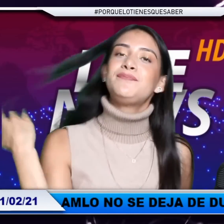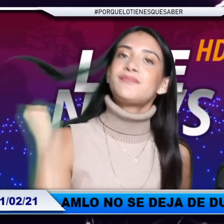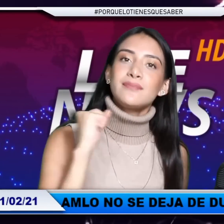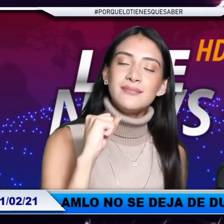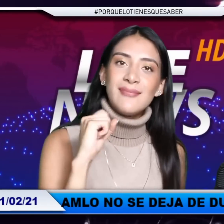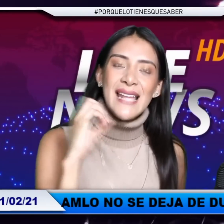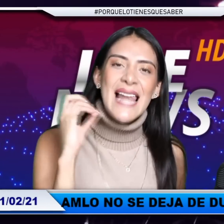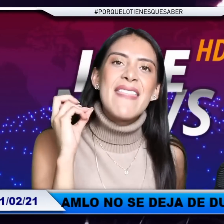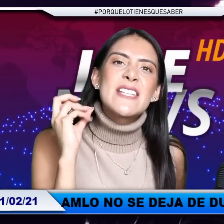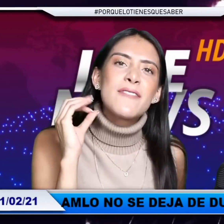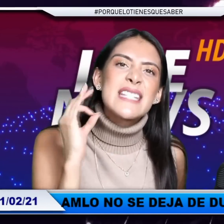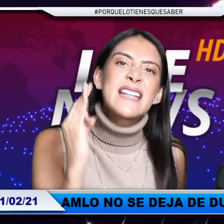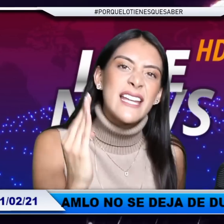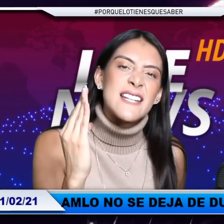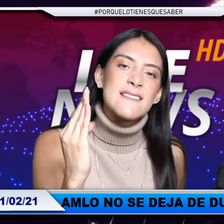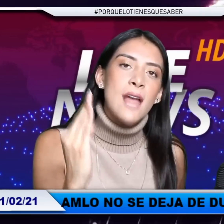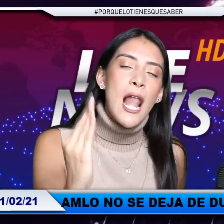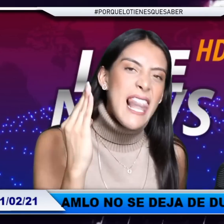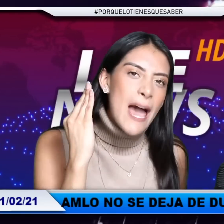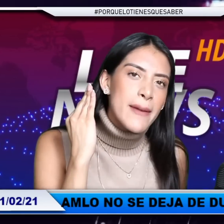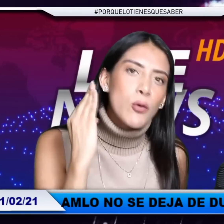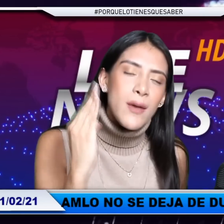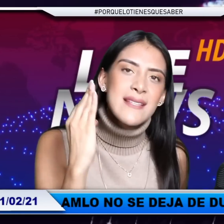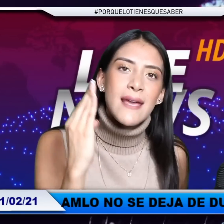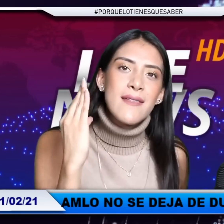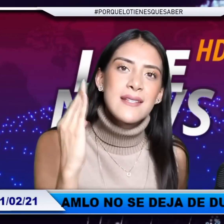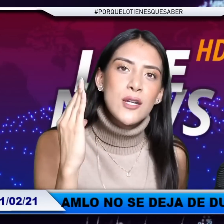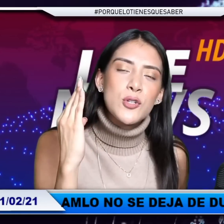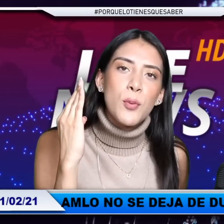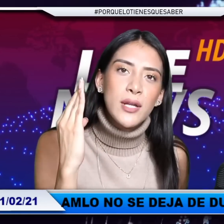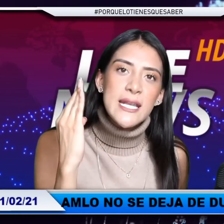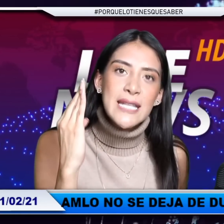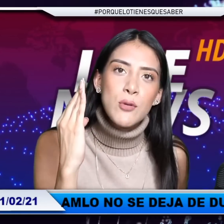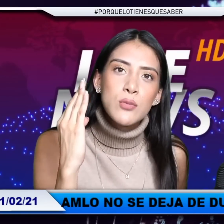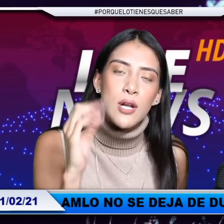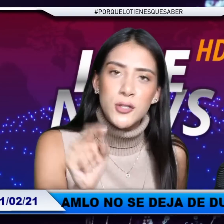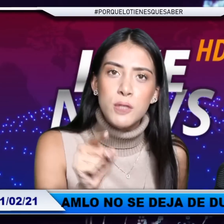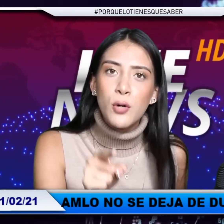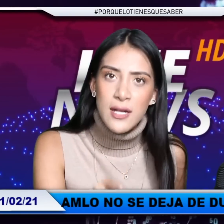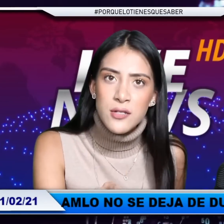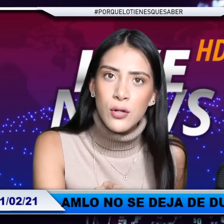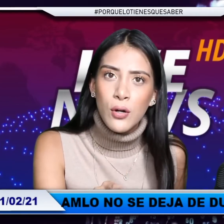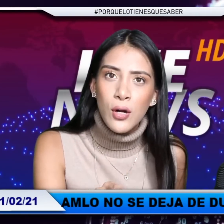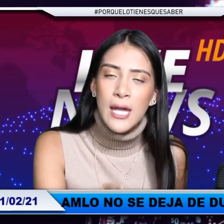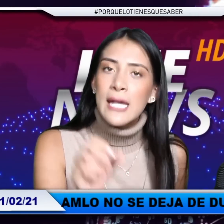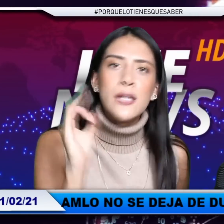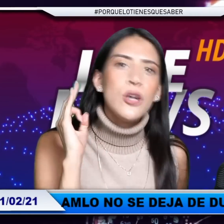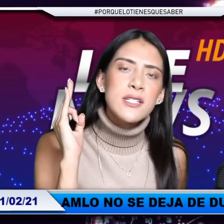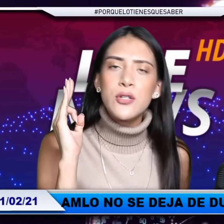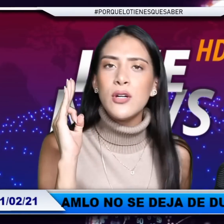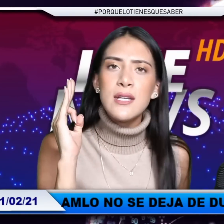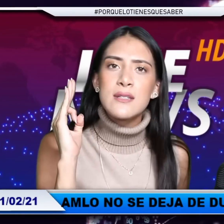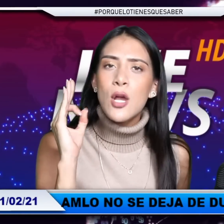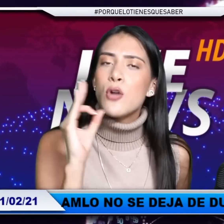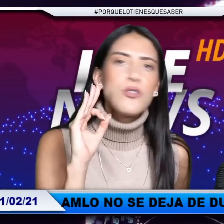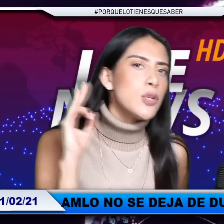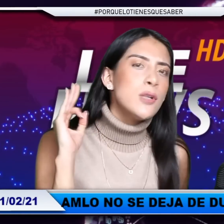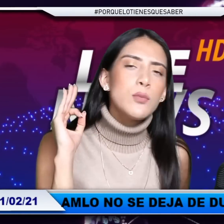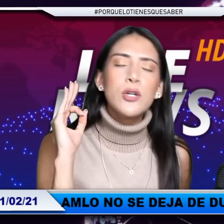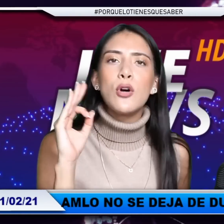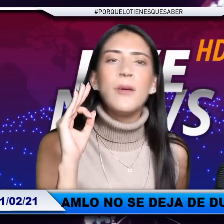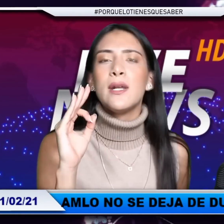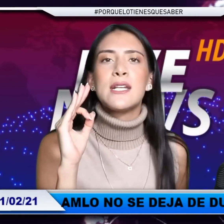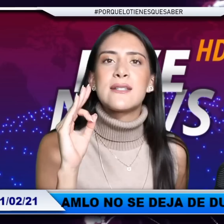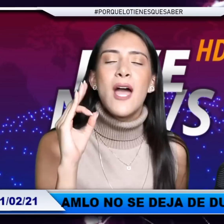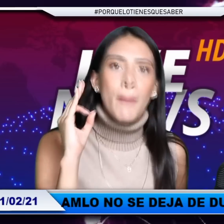tienen la desfachatez, la vergüenza de decirnos por qué estamos molestos por esto. Y no, señores, no somos